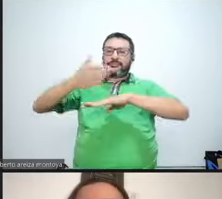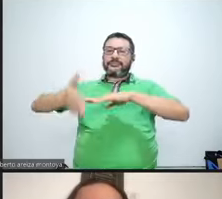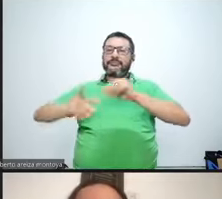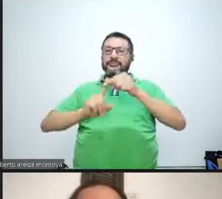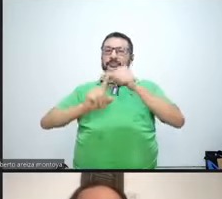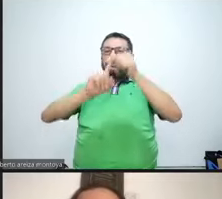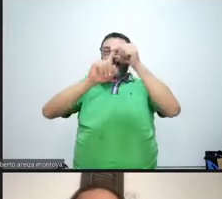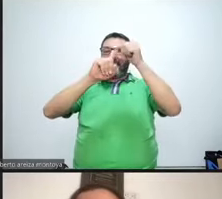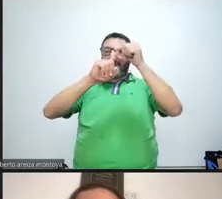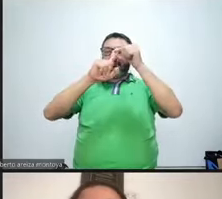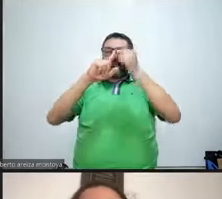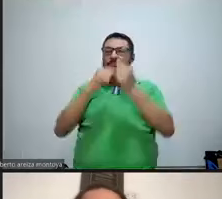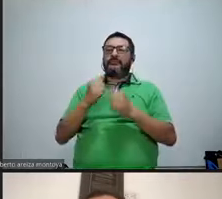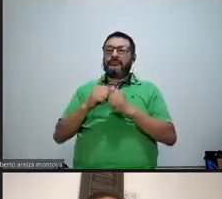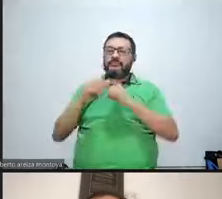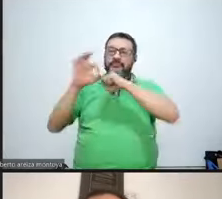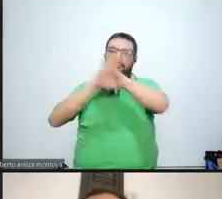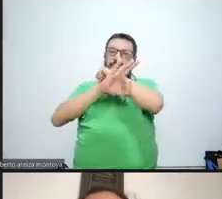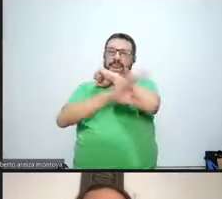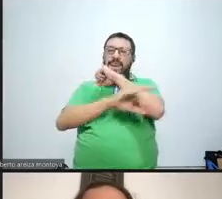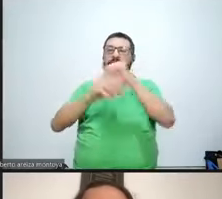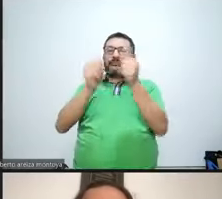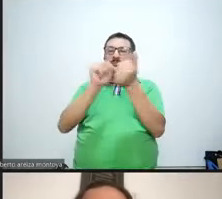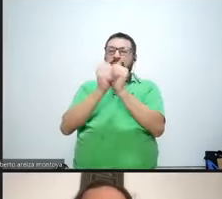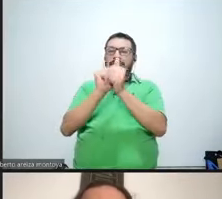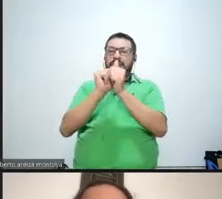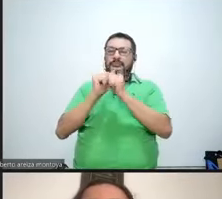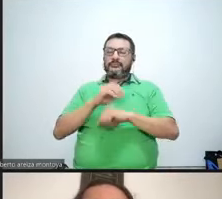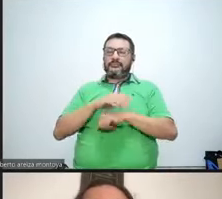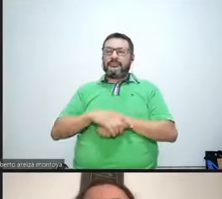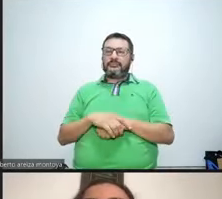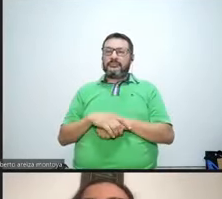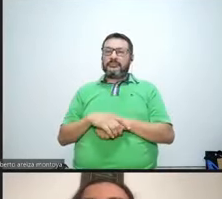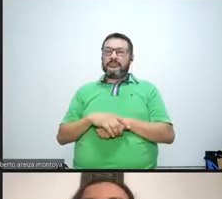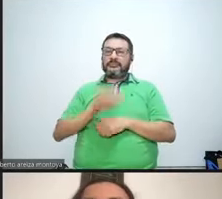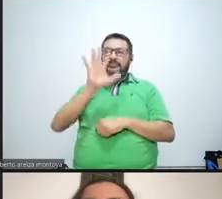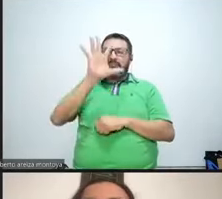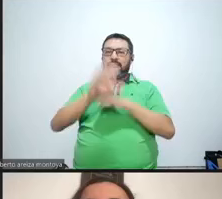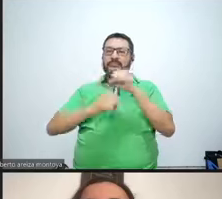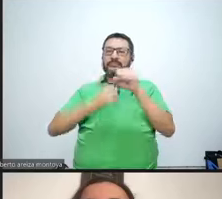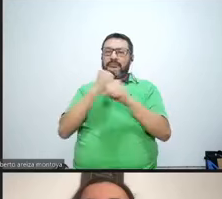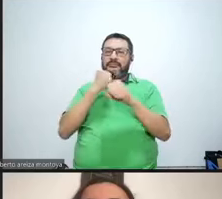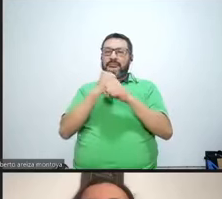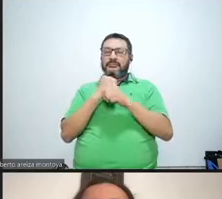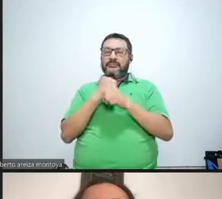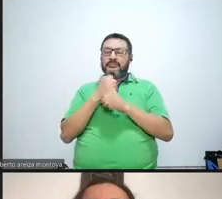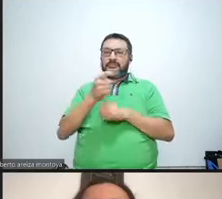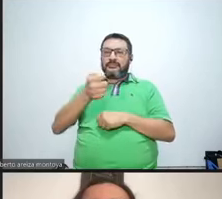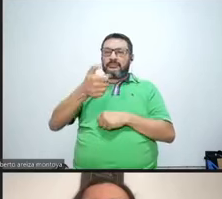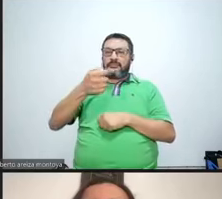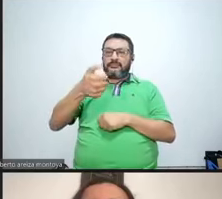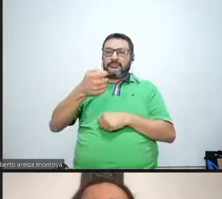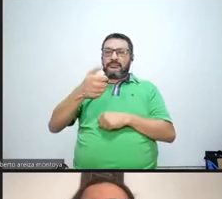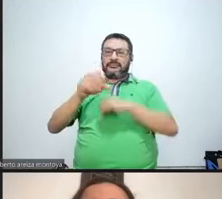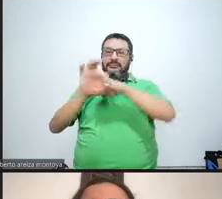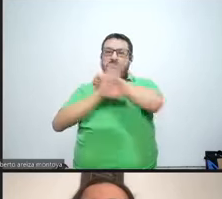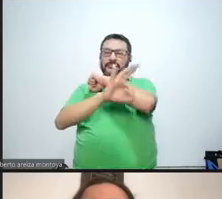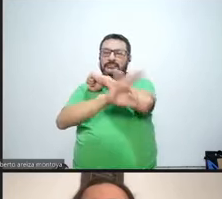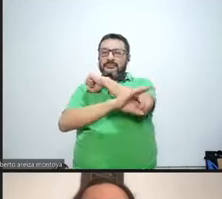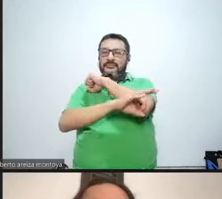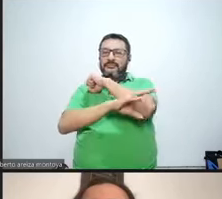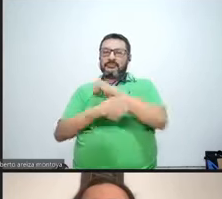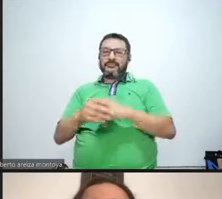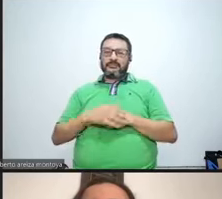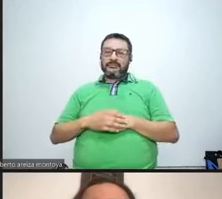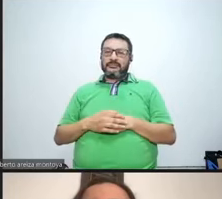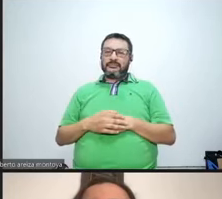en psicología deportiva. Entonces, ya llevo 5 años en la universidad, ya casi estoy que me gradúo, ya